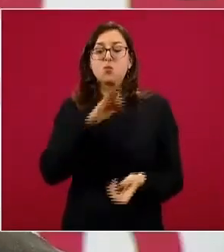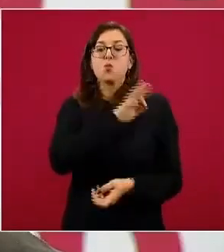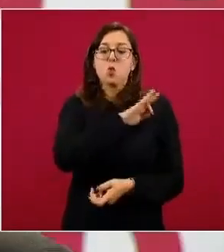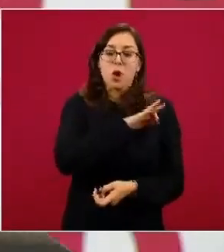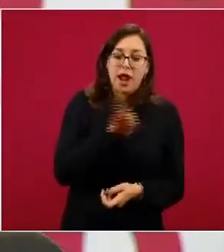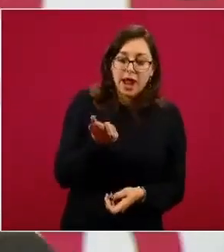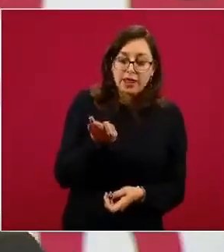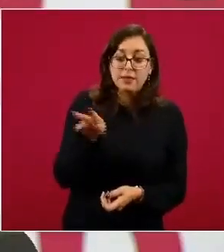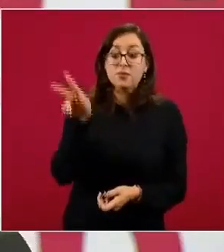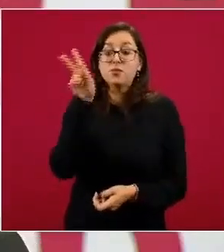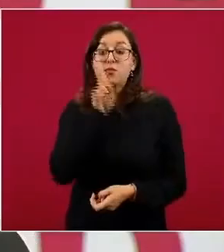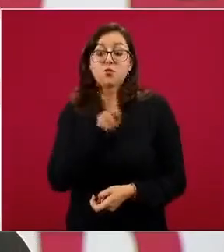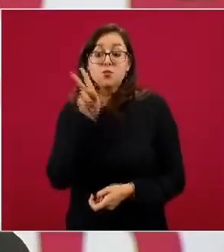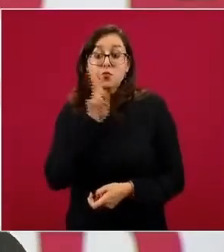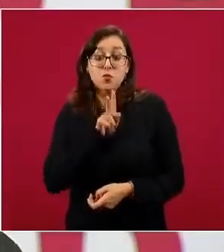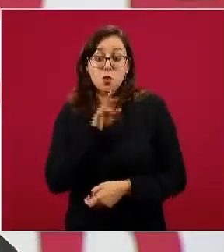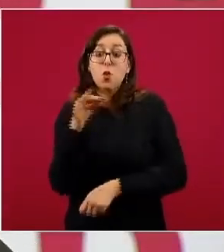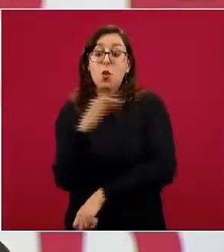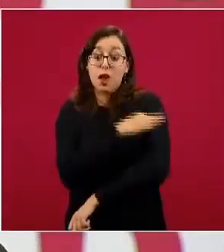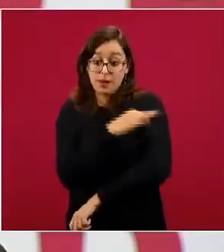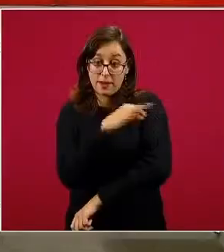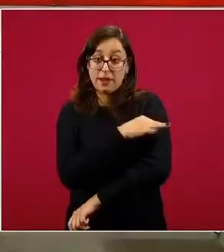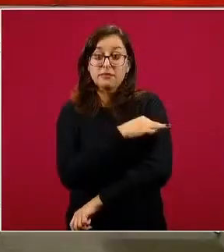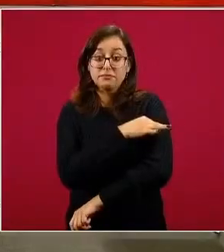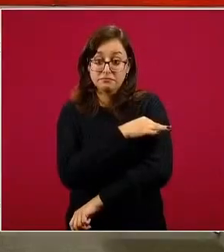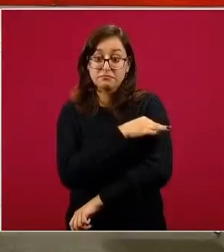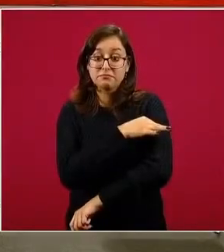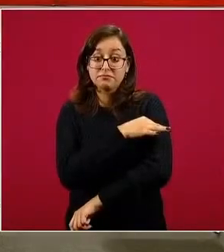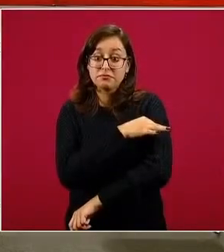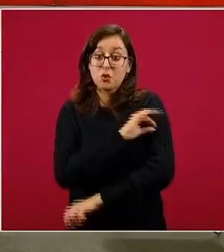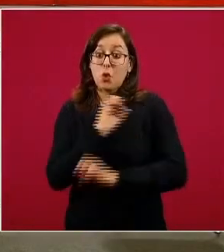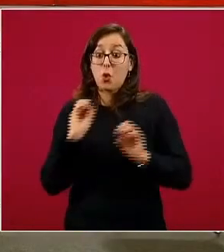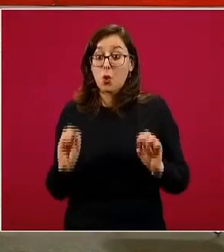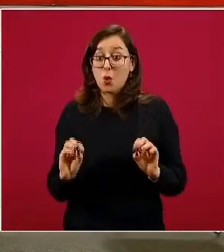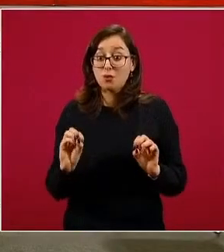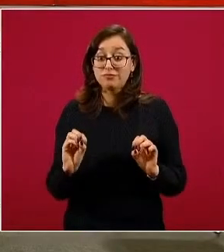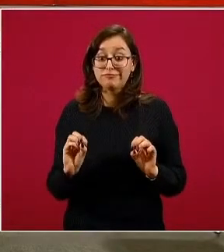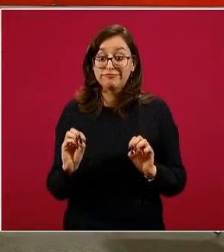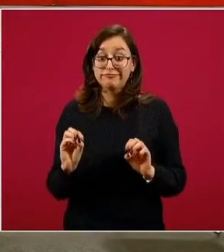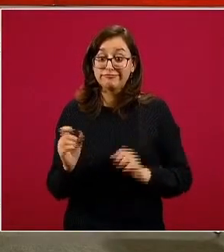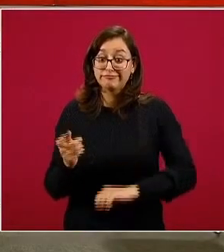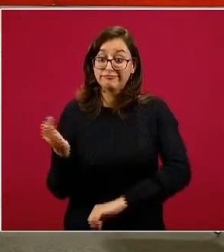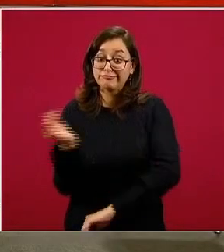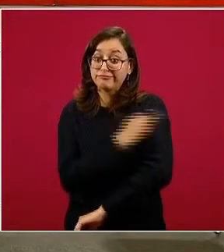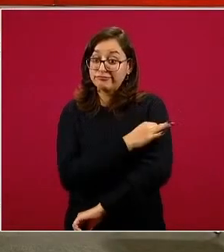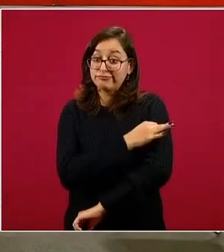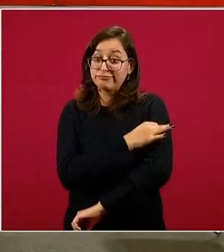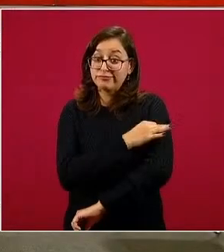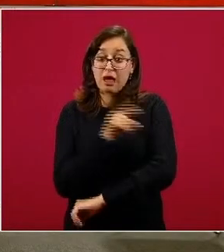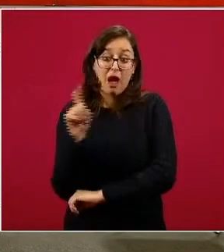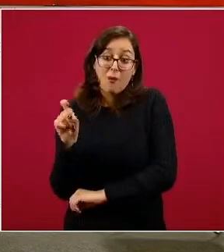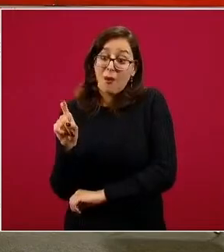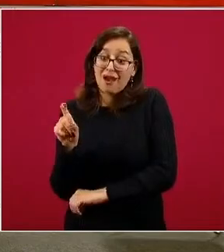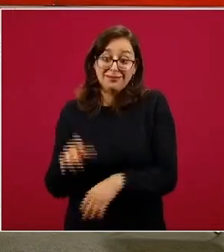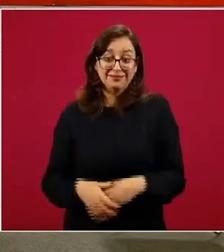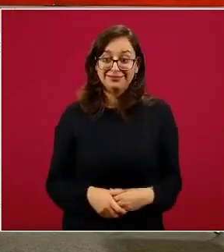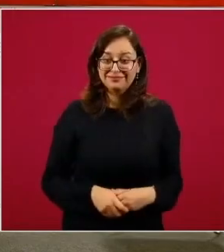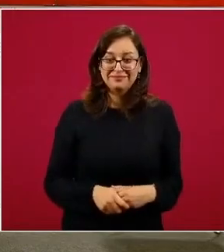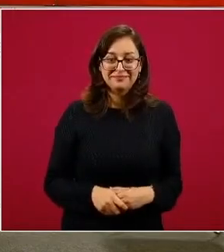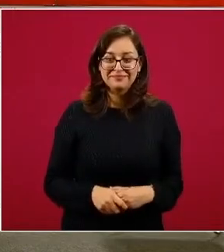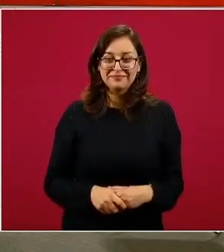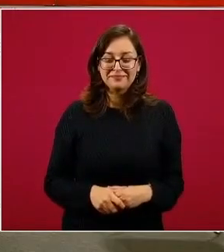recibir o bien el producto experimental o bien un placebo, agua